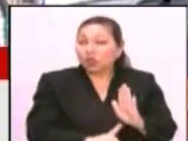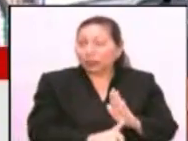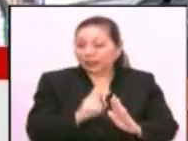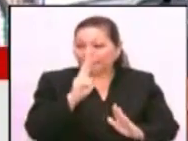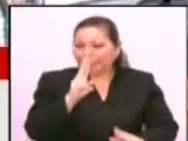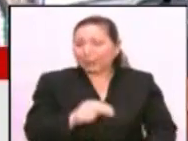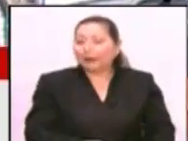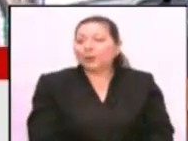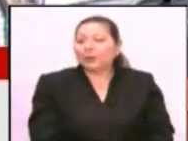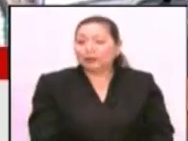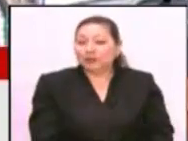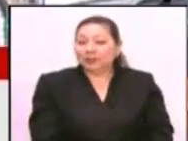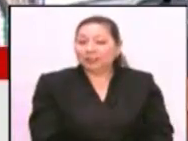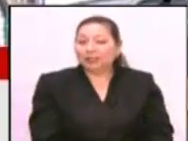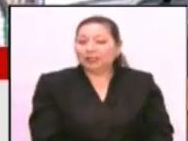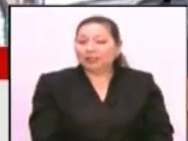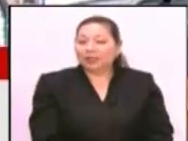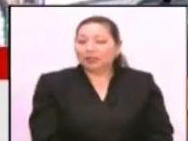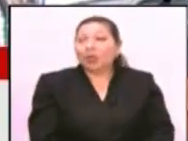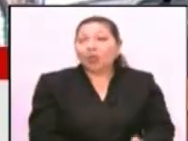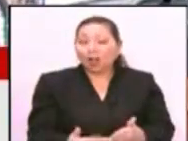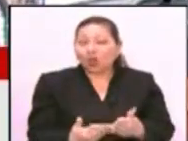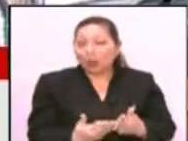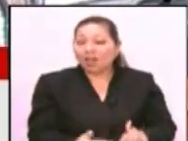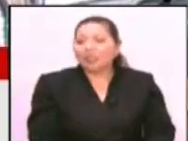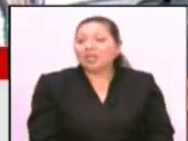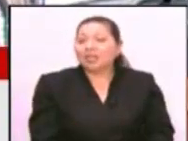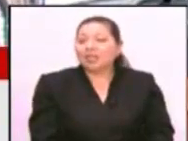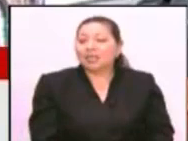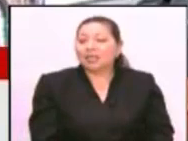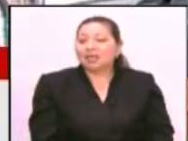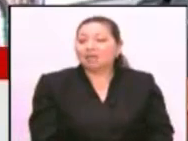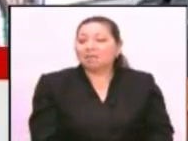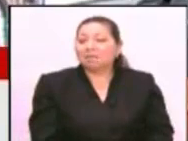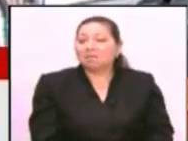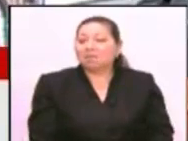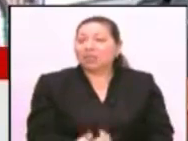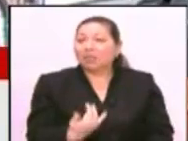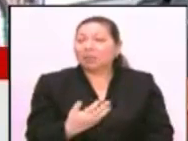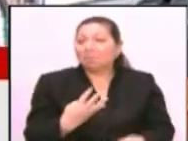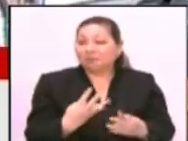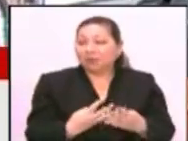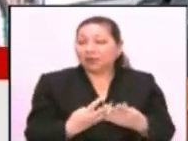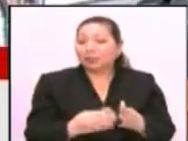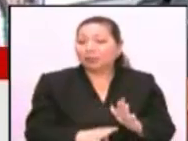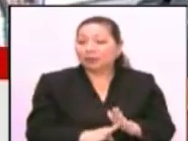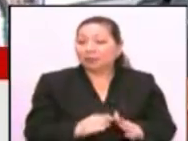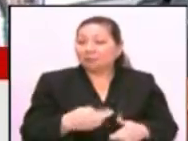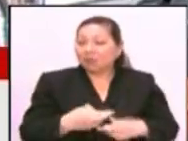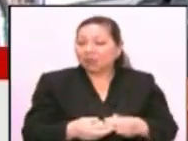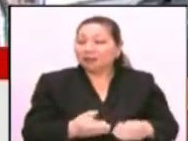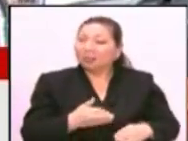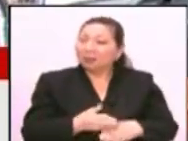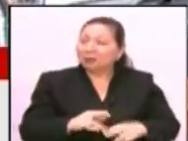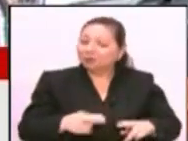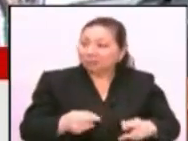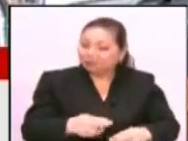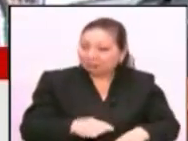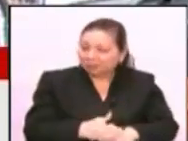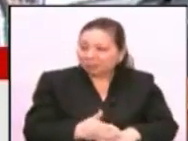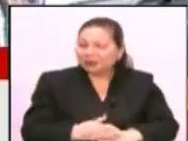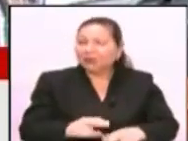Perú, llámese colegios, podamos desde los penales del norte producir